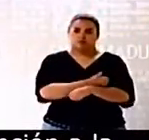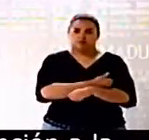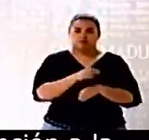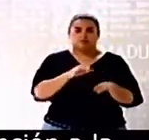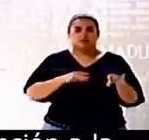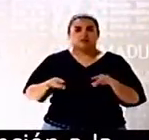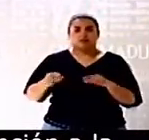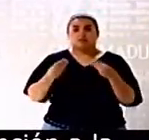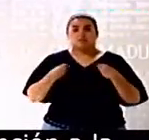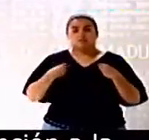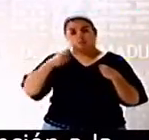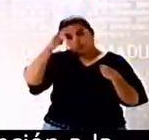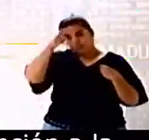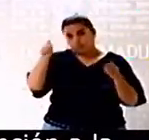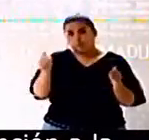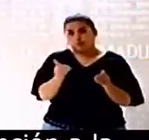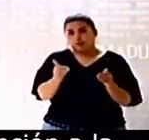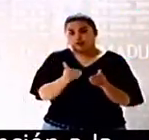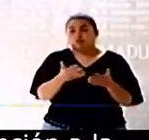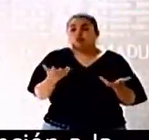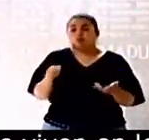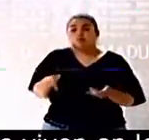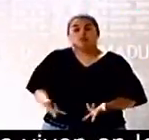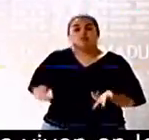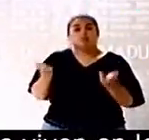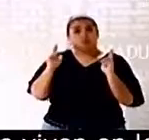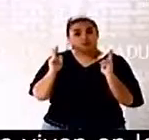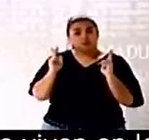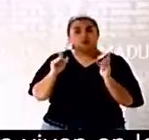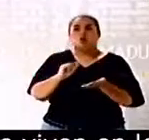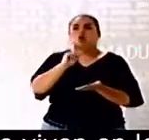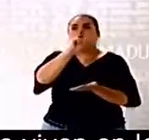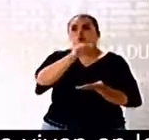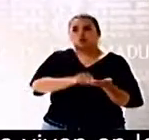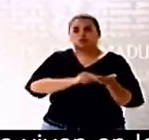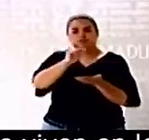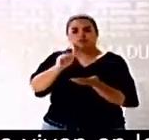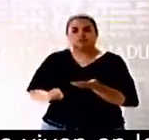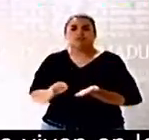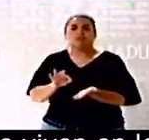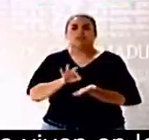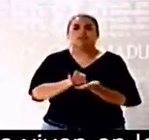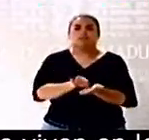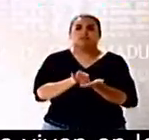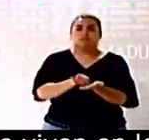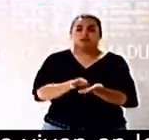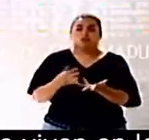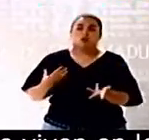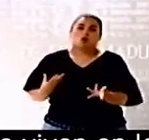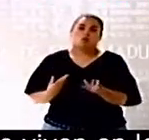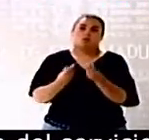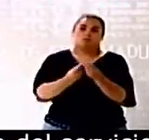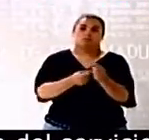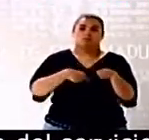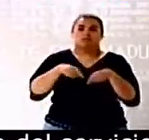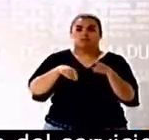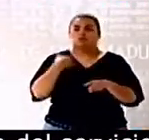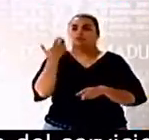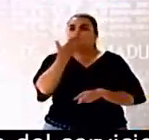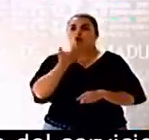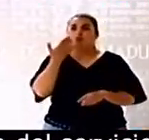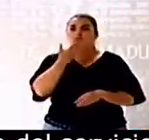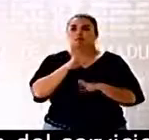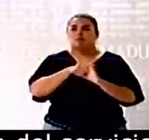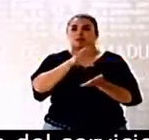región que viven en los pequeños municipios. Autorizamos hoy la contratación del servicio de acompañante de transporte escolar a